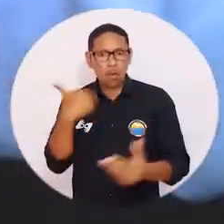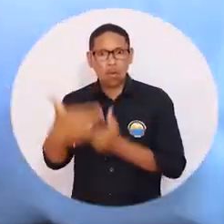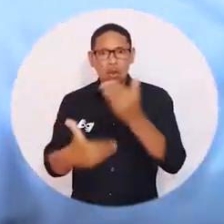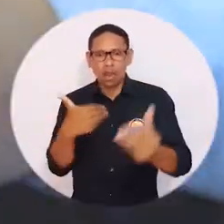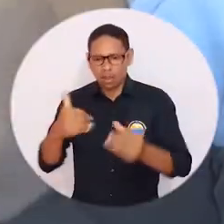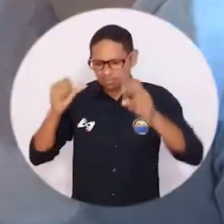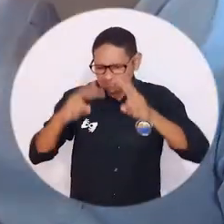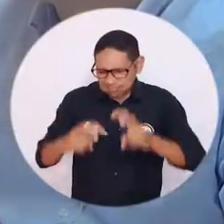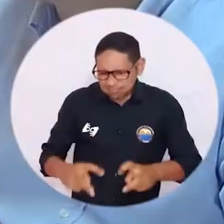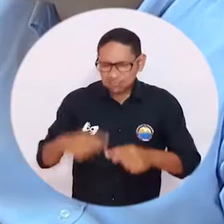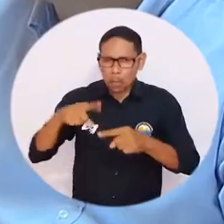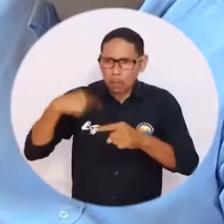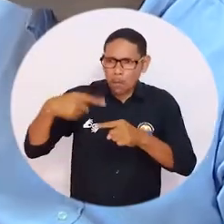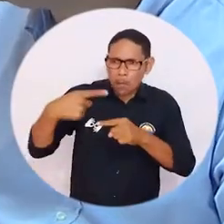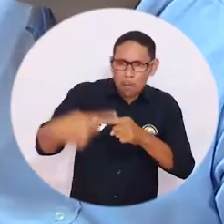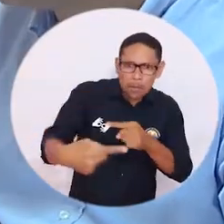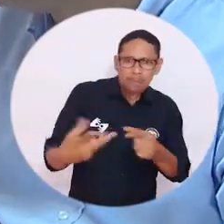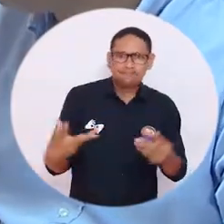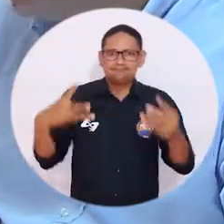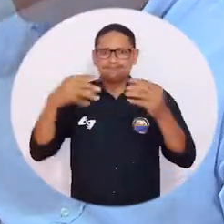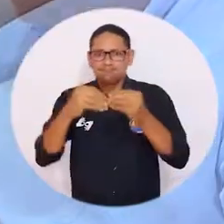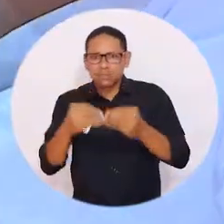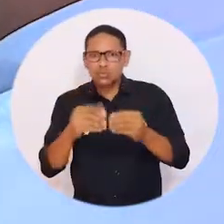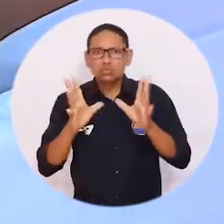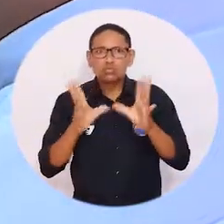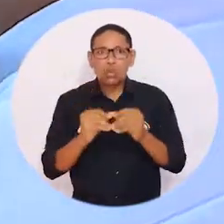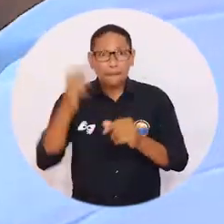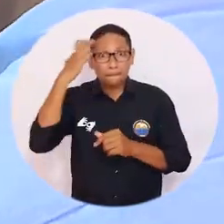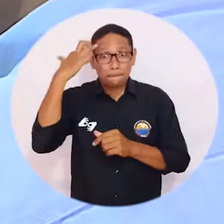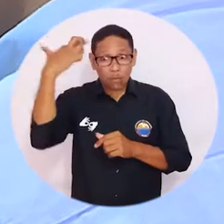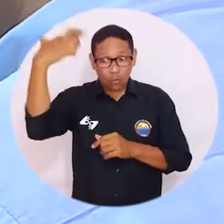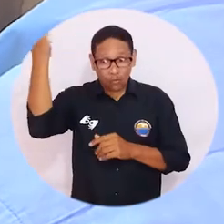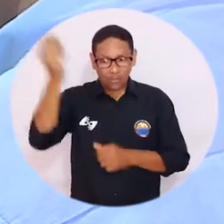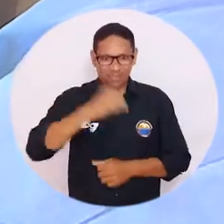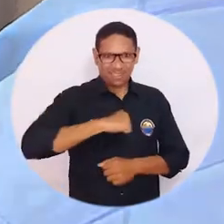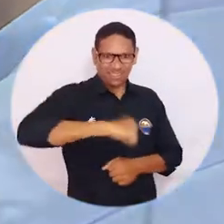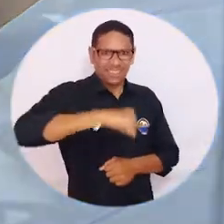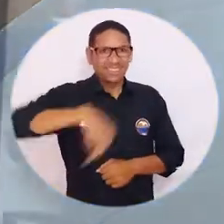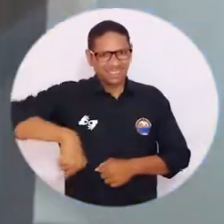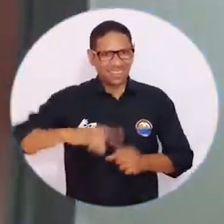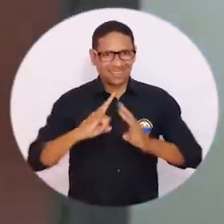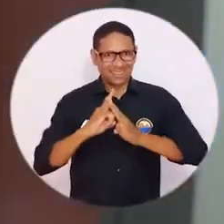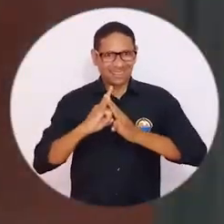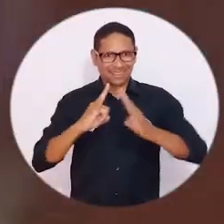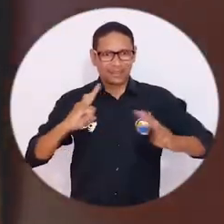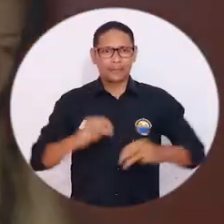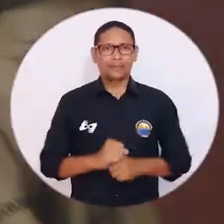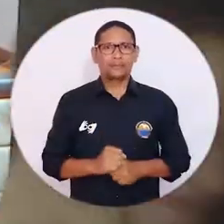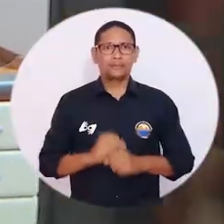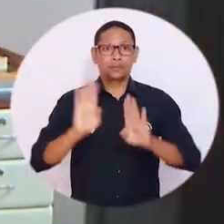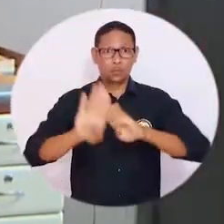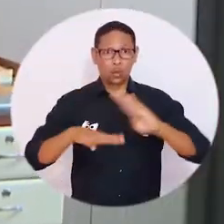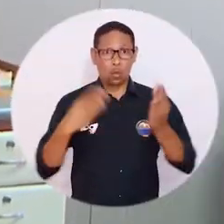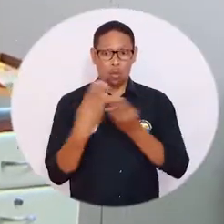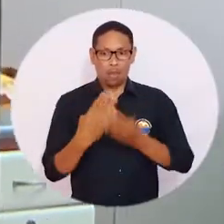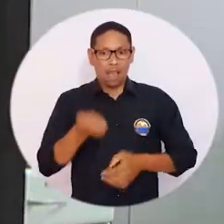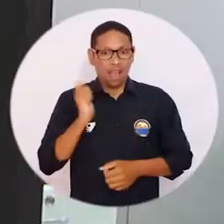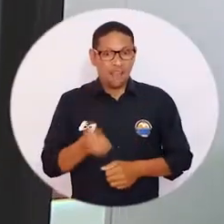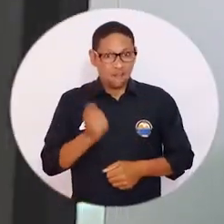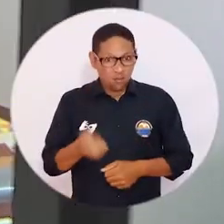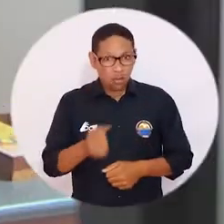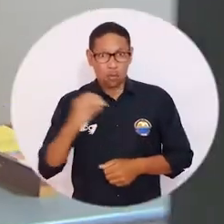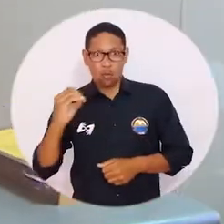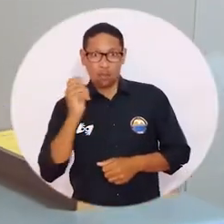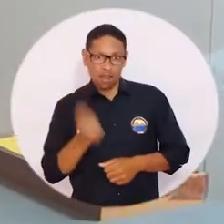procesos de extensión e investigación entre los profesionales del derecho de la Universidad Magdalena. El Colegio de Abogados y Abogadas tiene